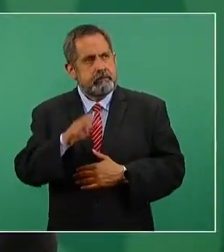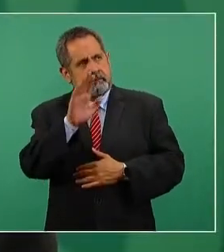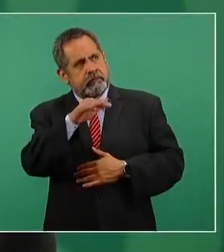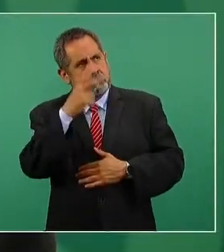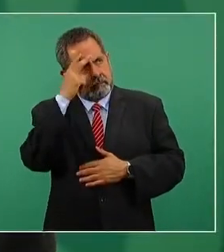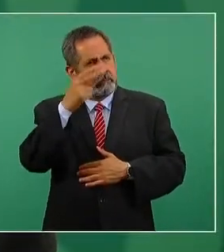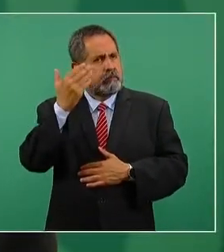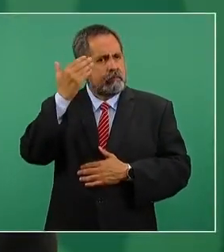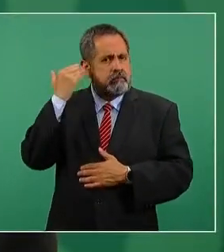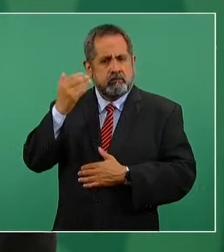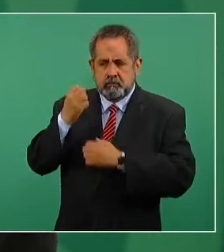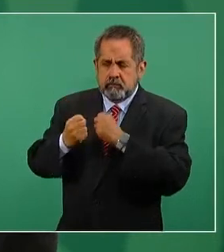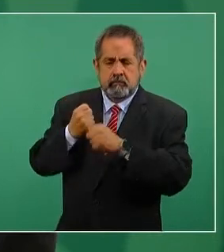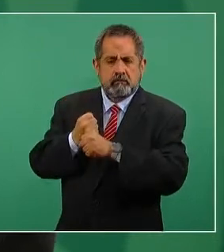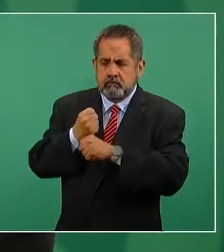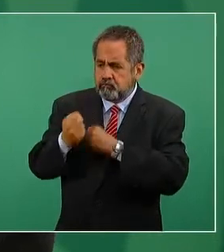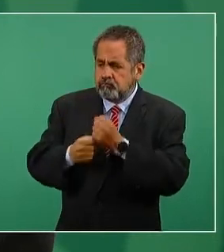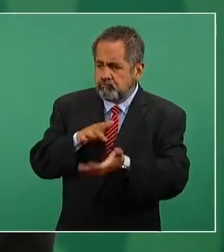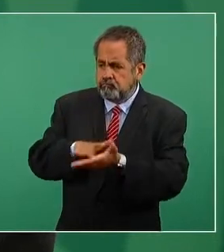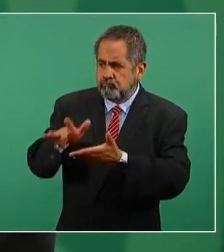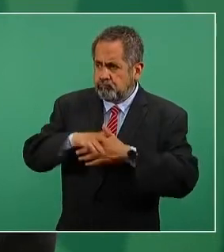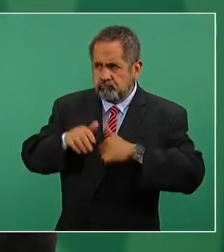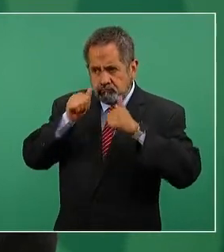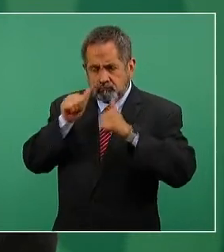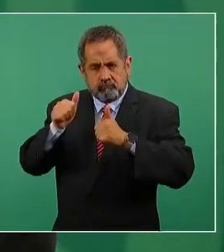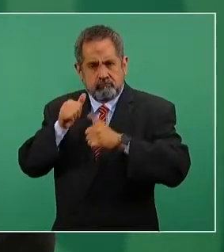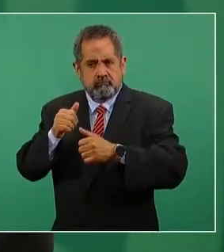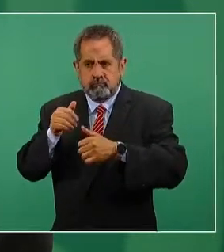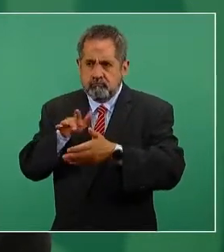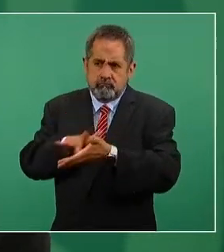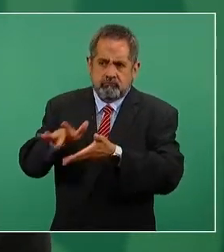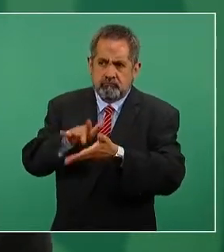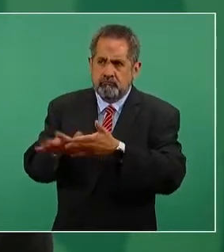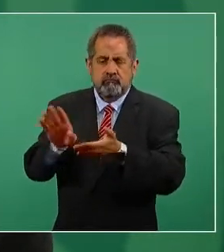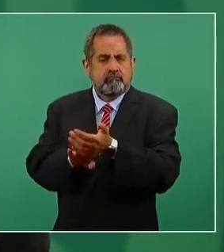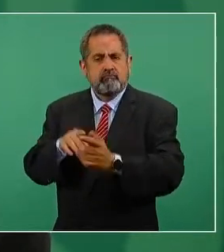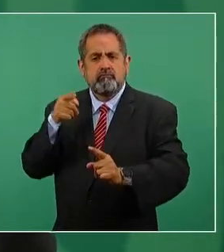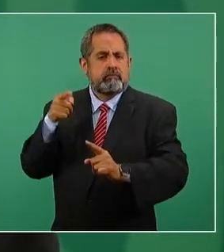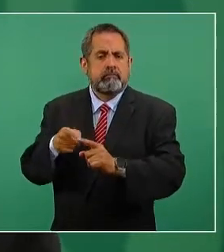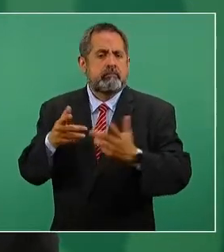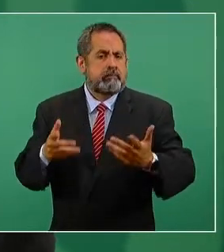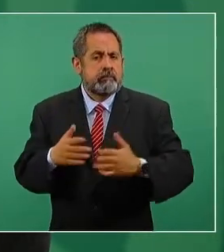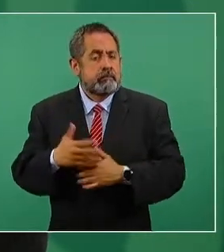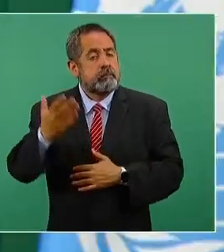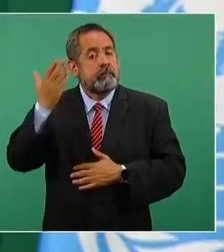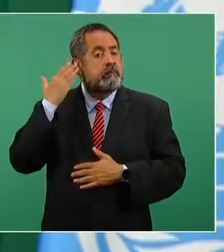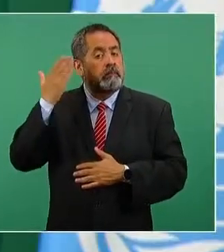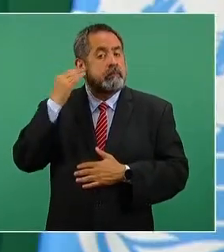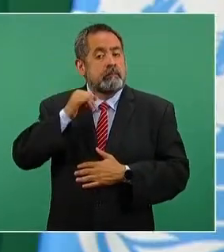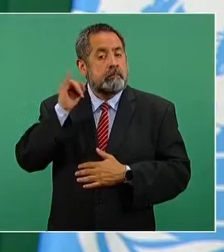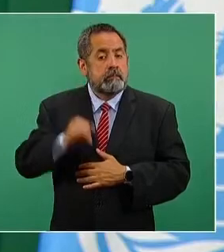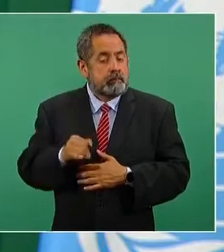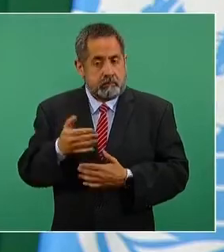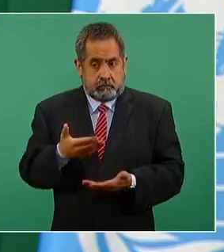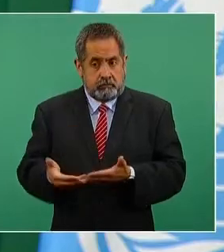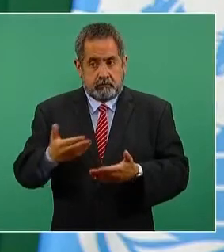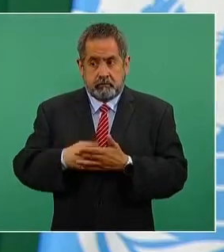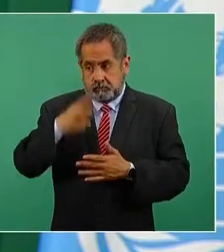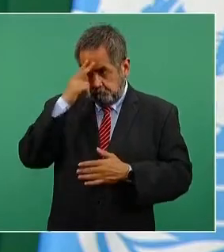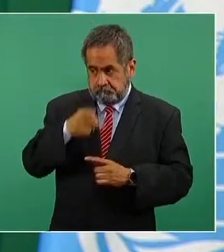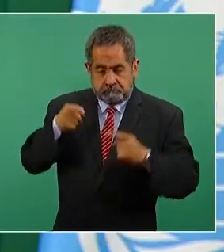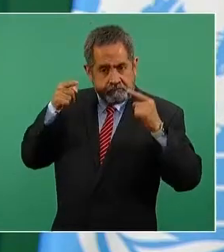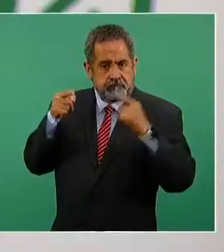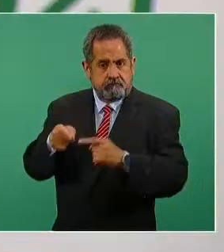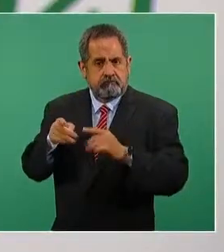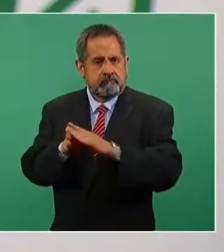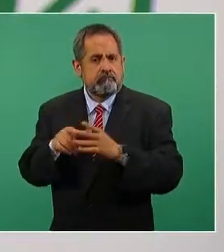2 años, en donde estamos trabajando por primera vez de manera directa. Nunca antes México había hecho eso. De manera directa, ¿qué